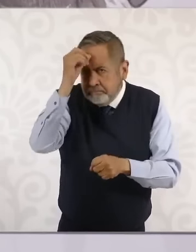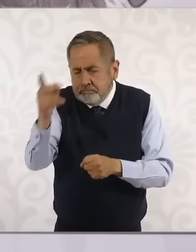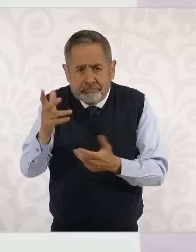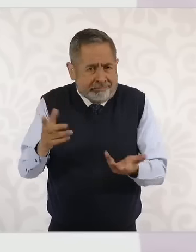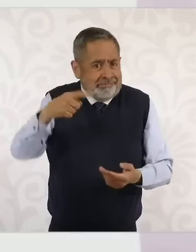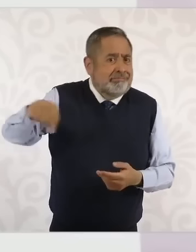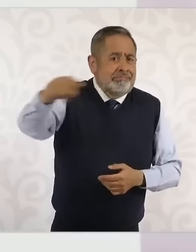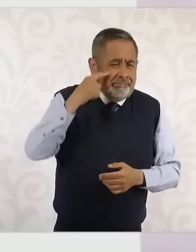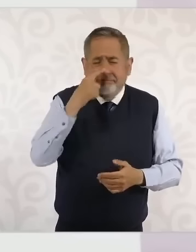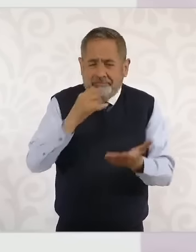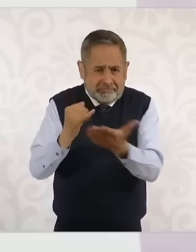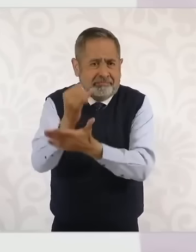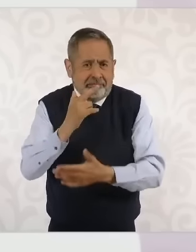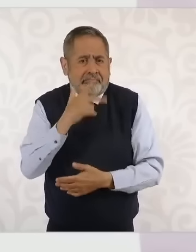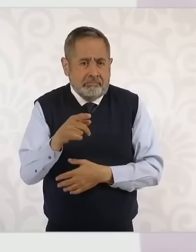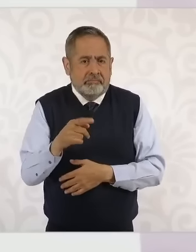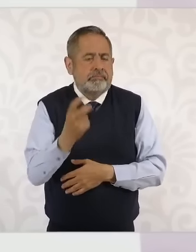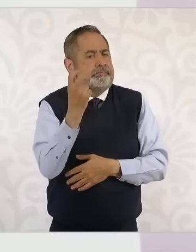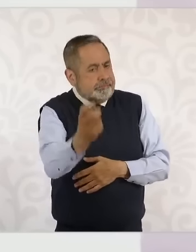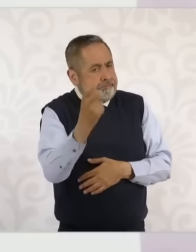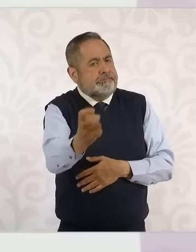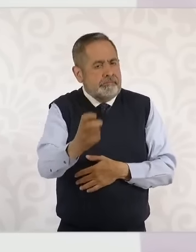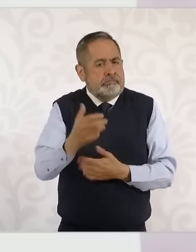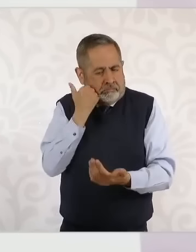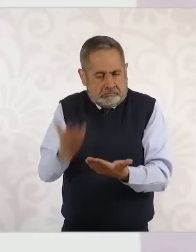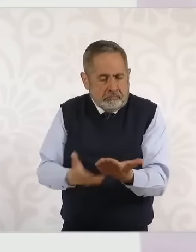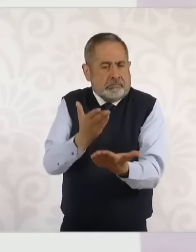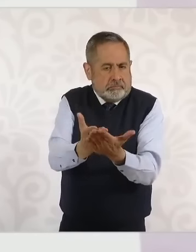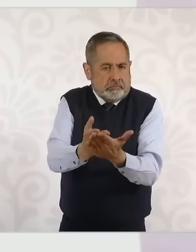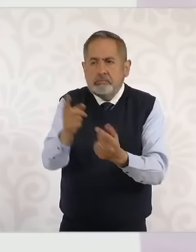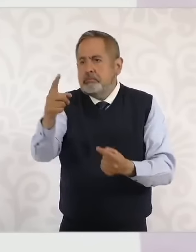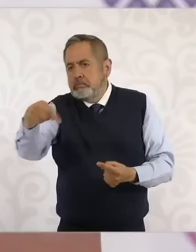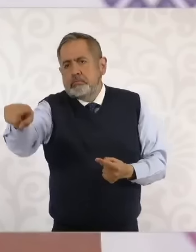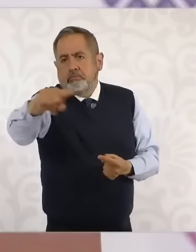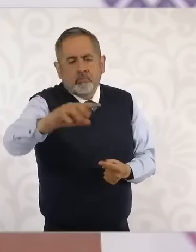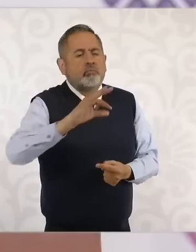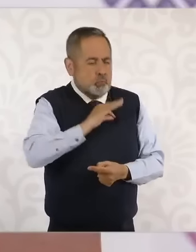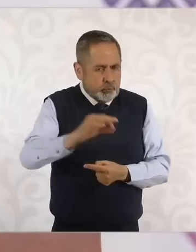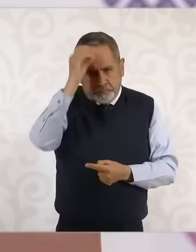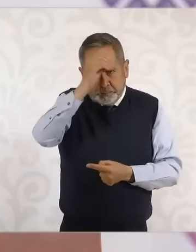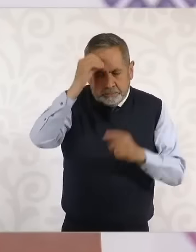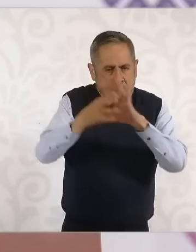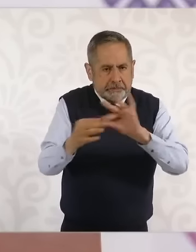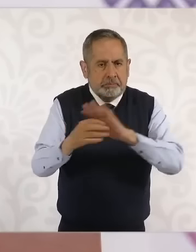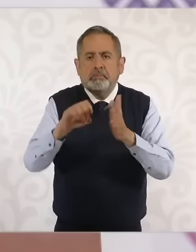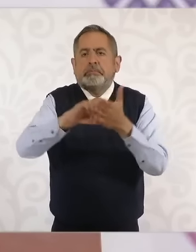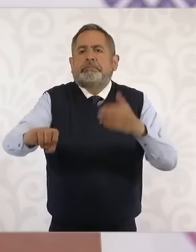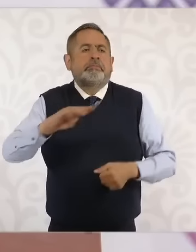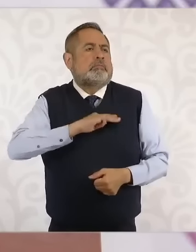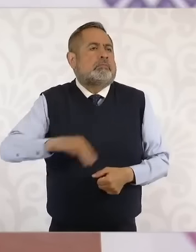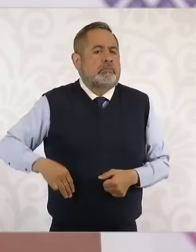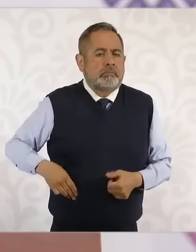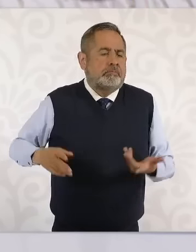gente. Y en eso es donde vamos a presentar una propuesta en los municipios. Oye,